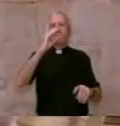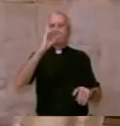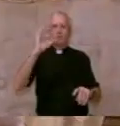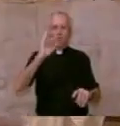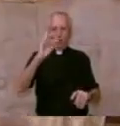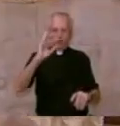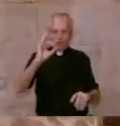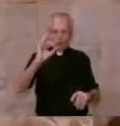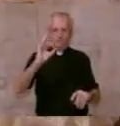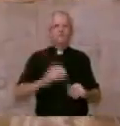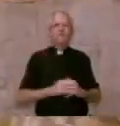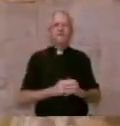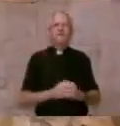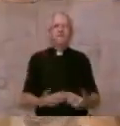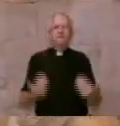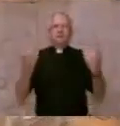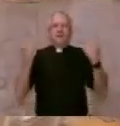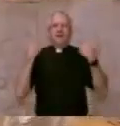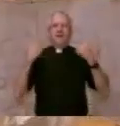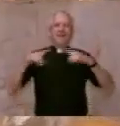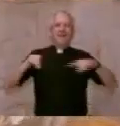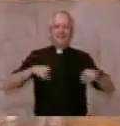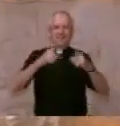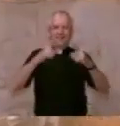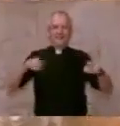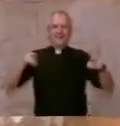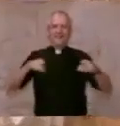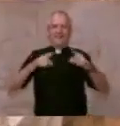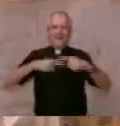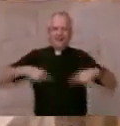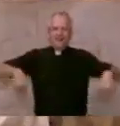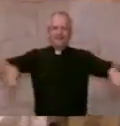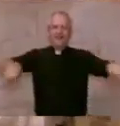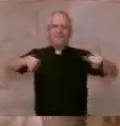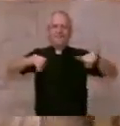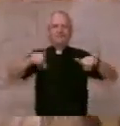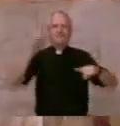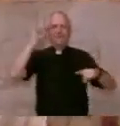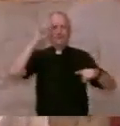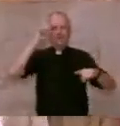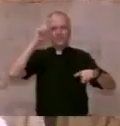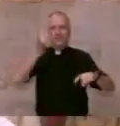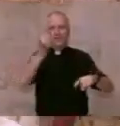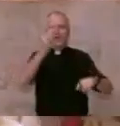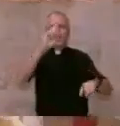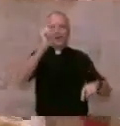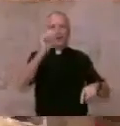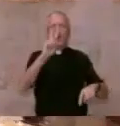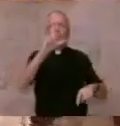vez, quien se encarga de dirigir a la asamblea es el profesor Raúl Martínez.